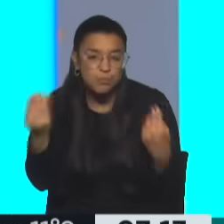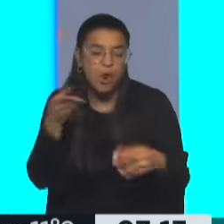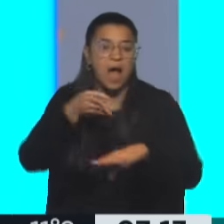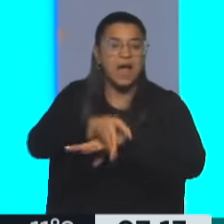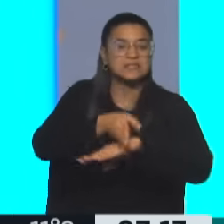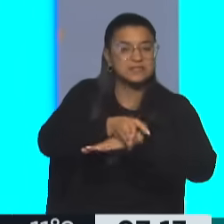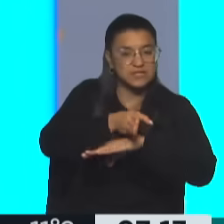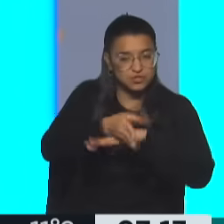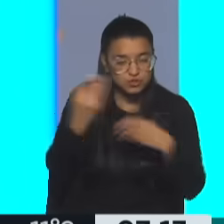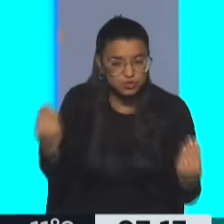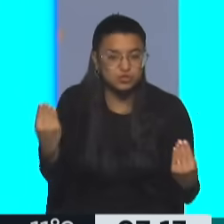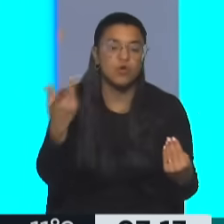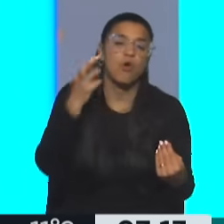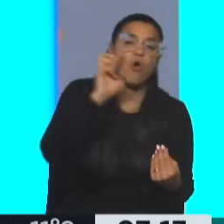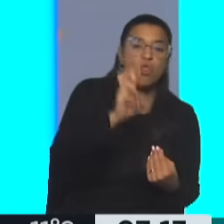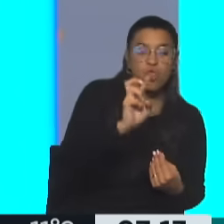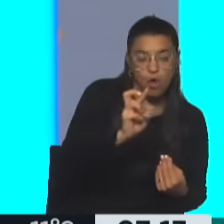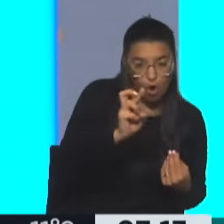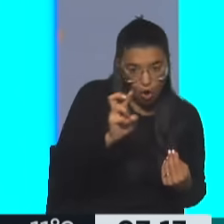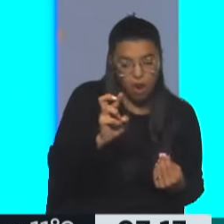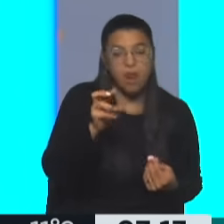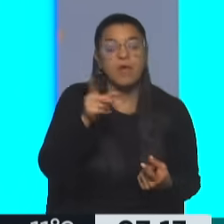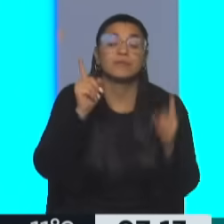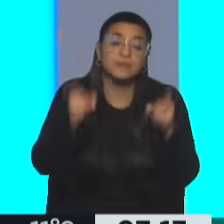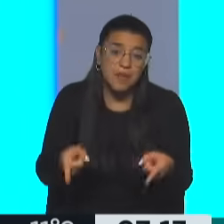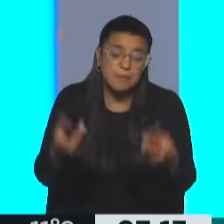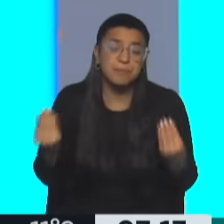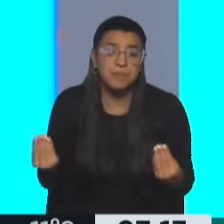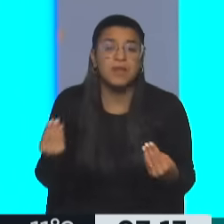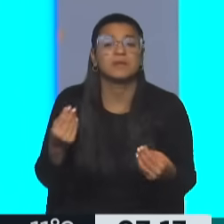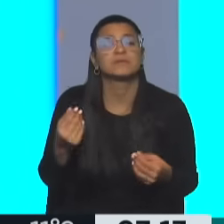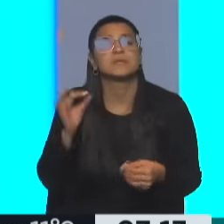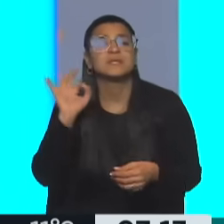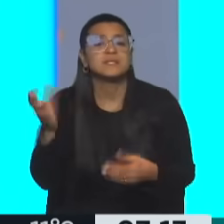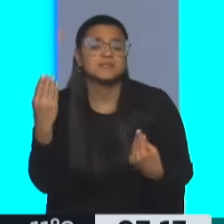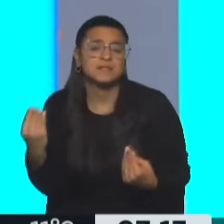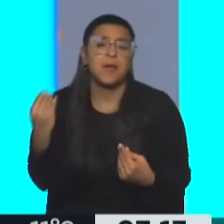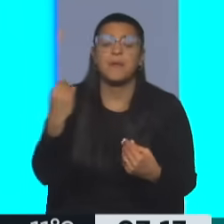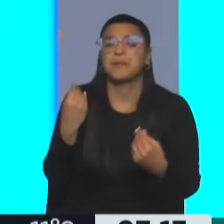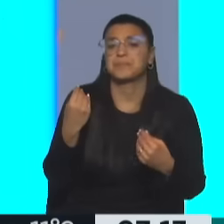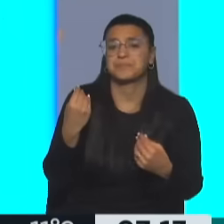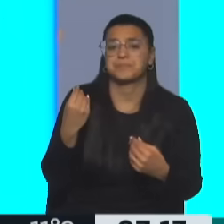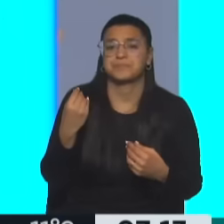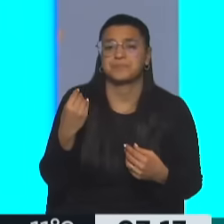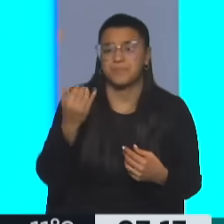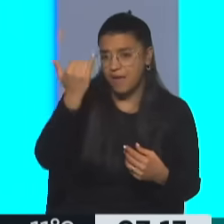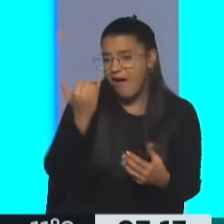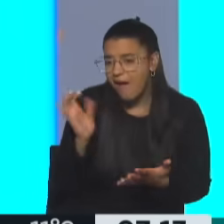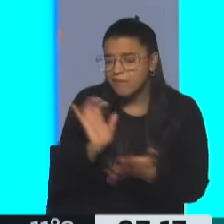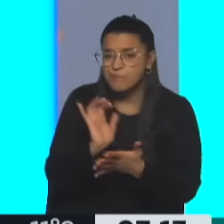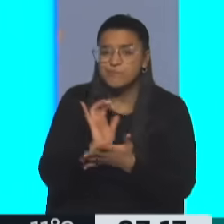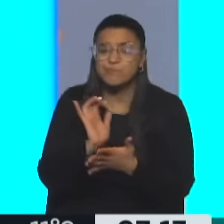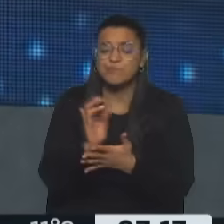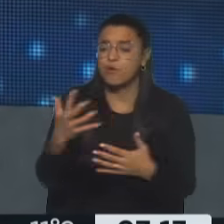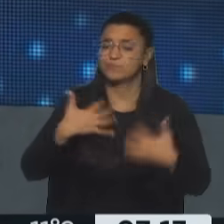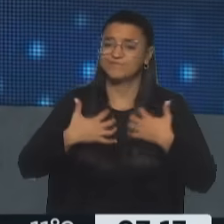acceso a las Divisas norteamericanas y además Bueno también tener en cuenta lo que decíamos al principio hay un escenario de